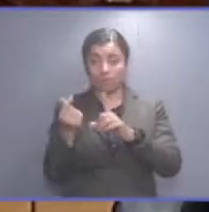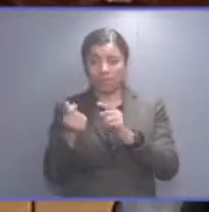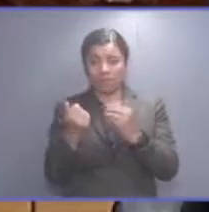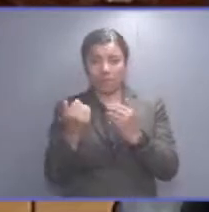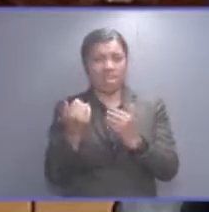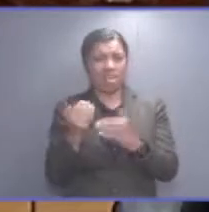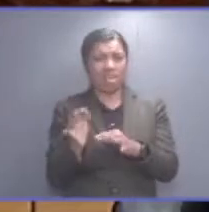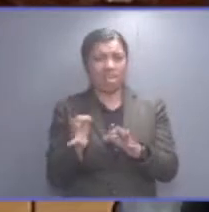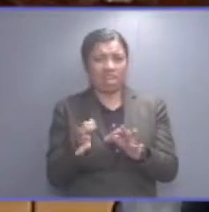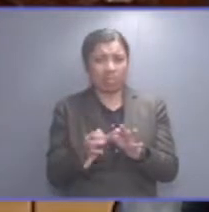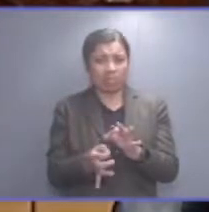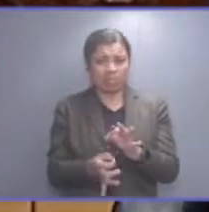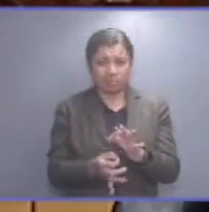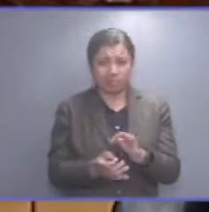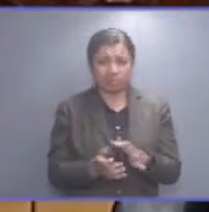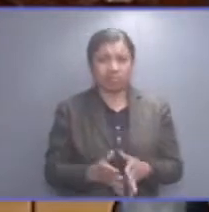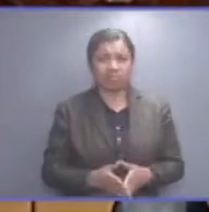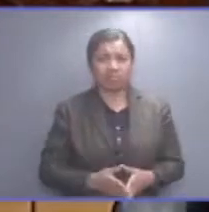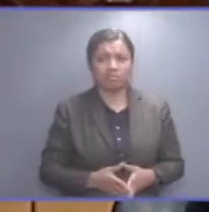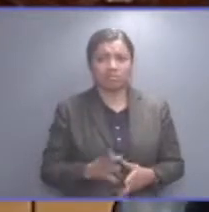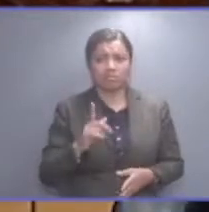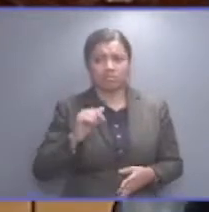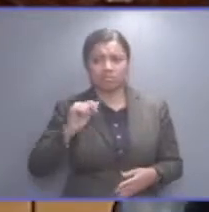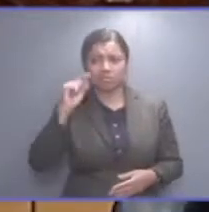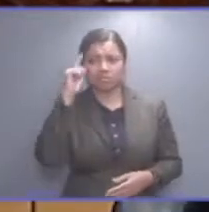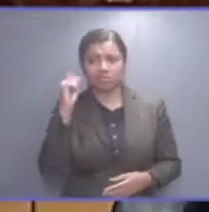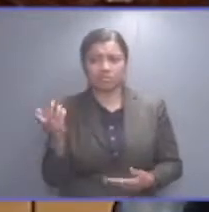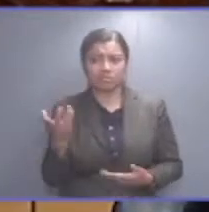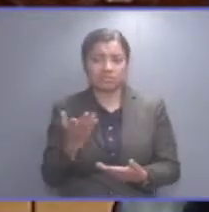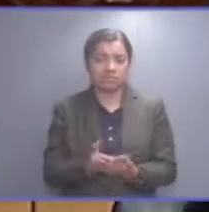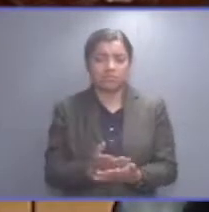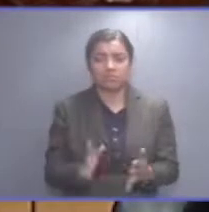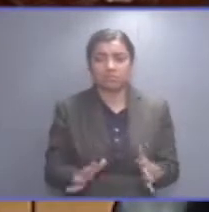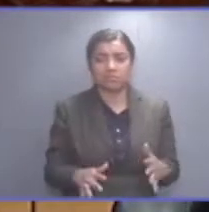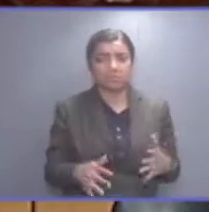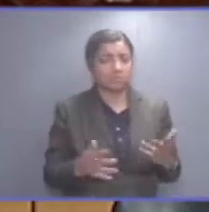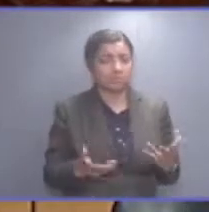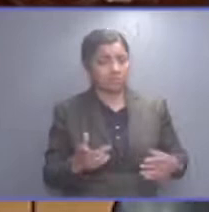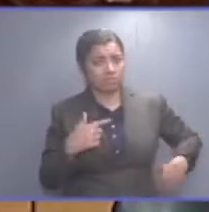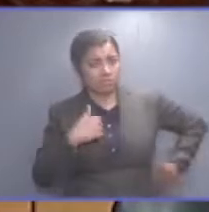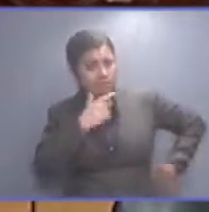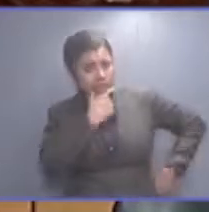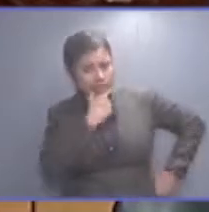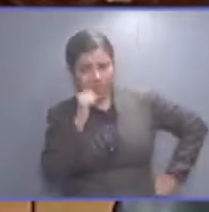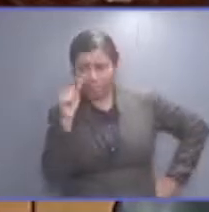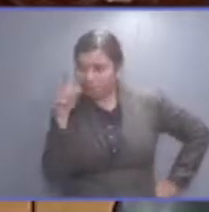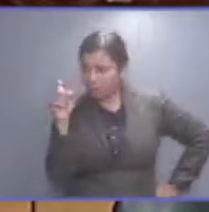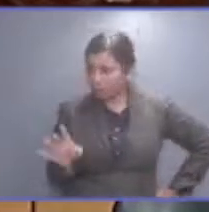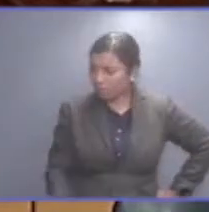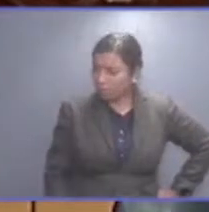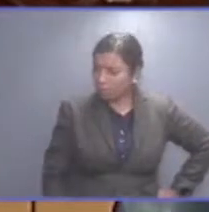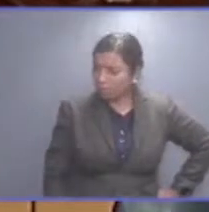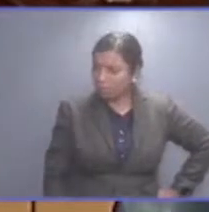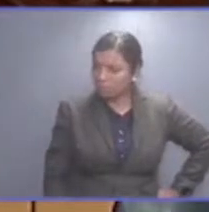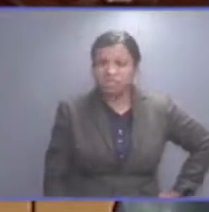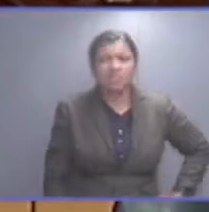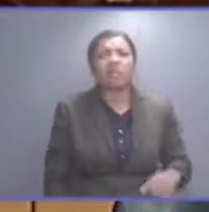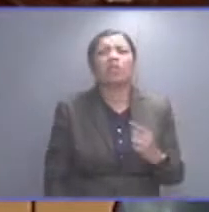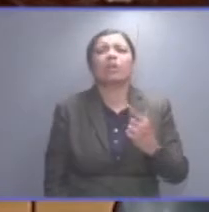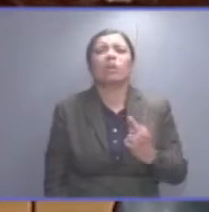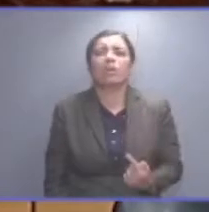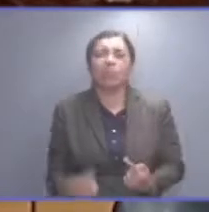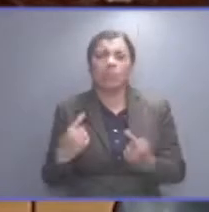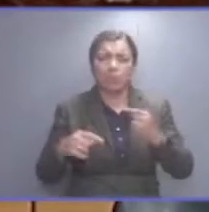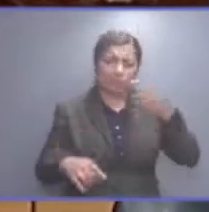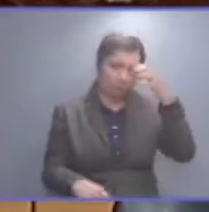corta en esta propuesta. Y es que yo me pregunto, ¿a qué tipo de concepto